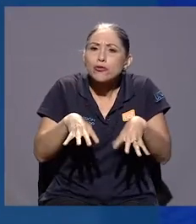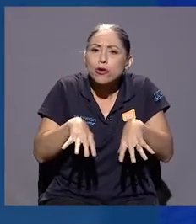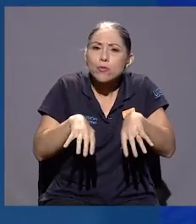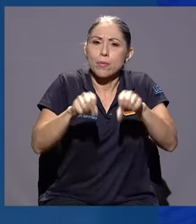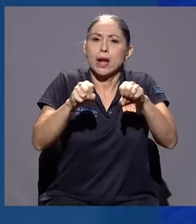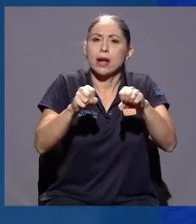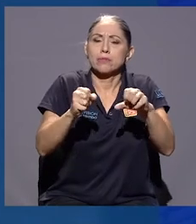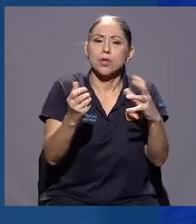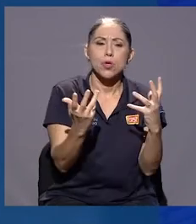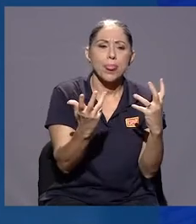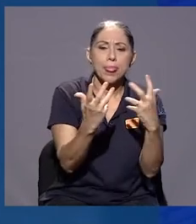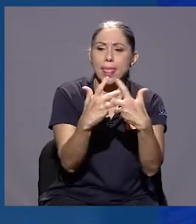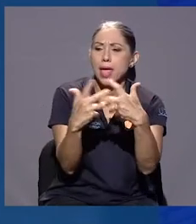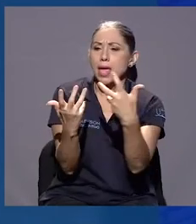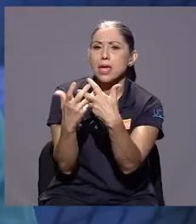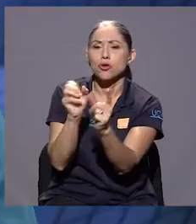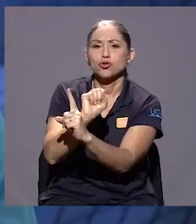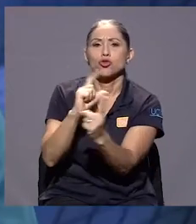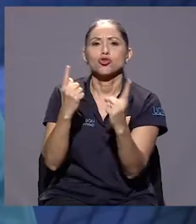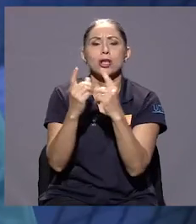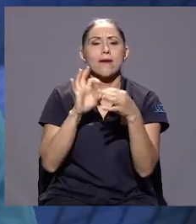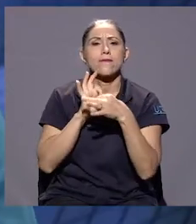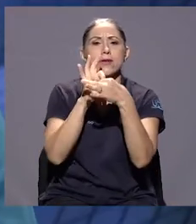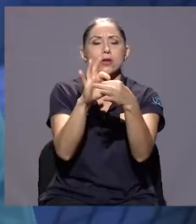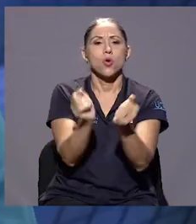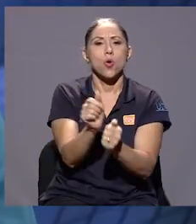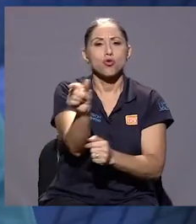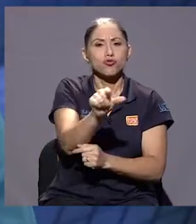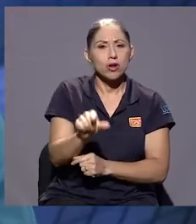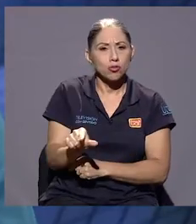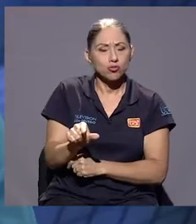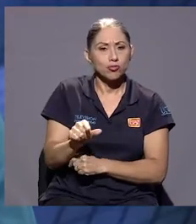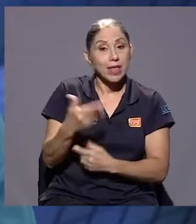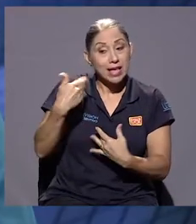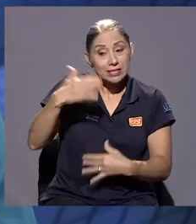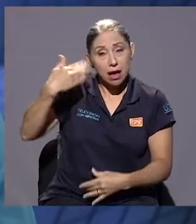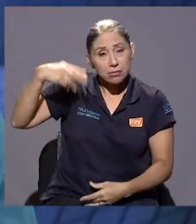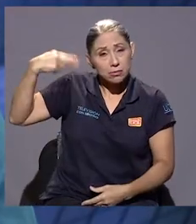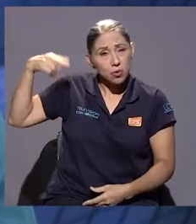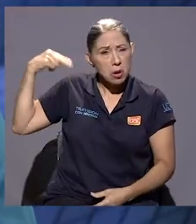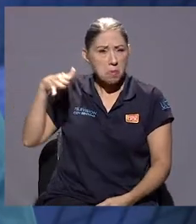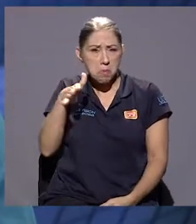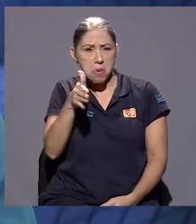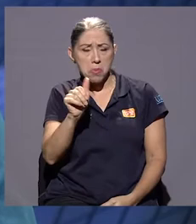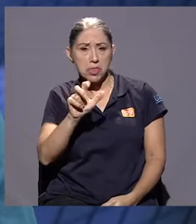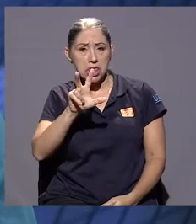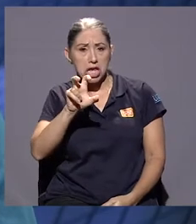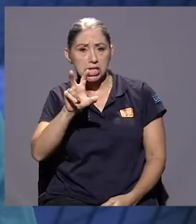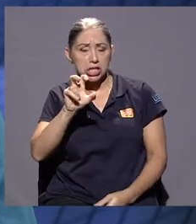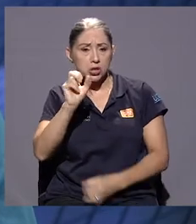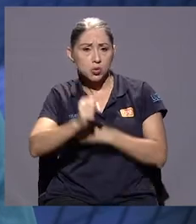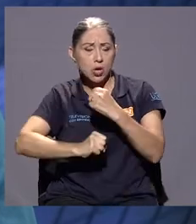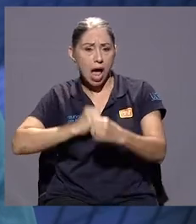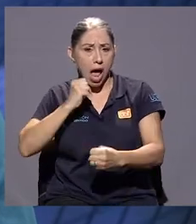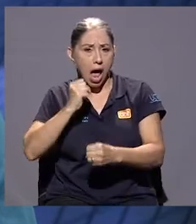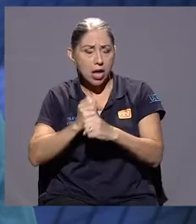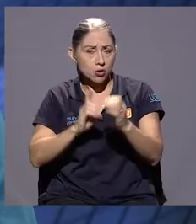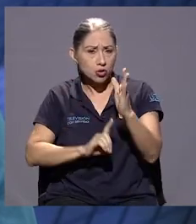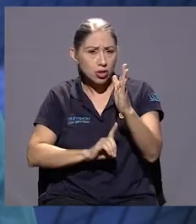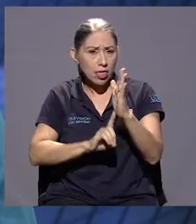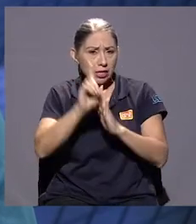tenemos ya lo largo de los tres siglos de desarrollo de las ciudades aquí en